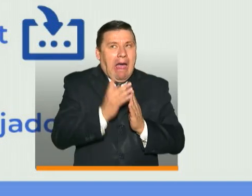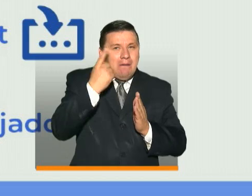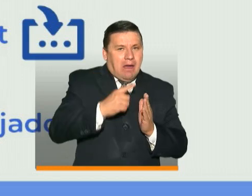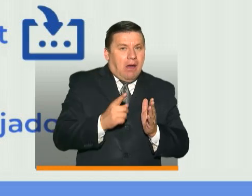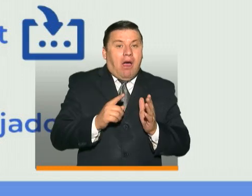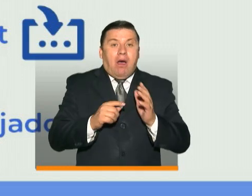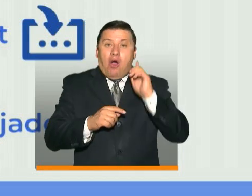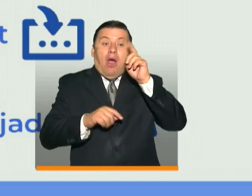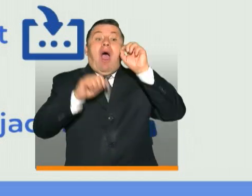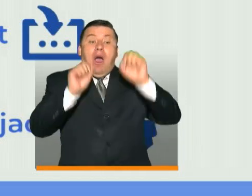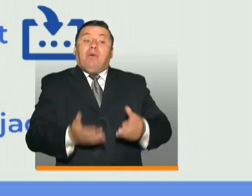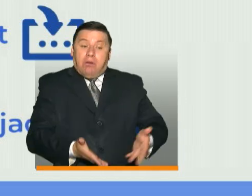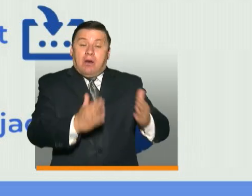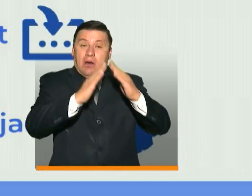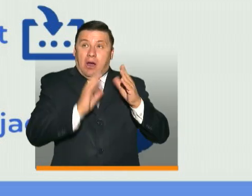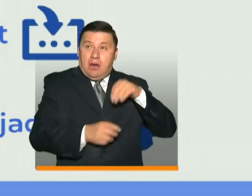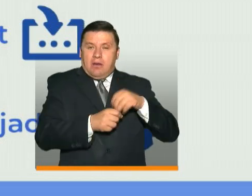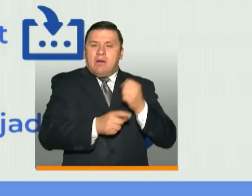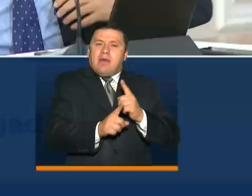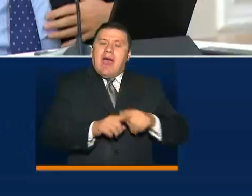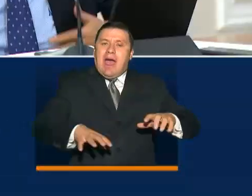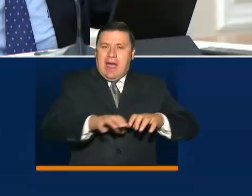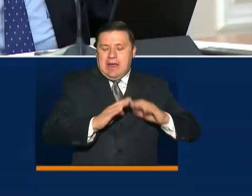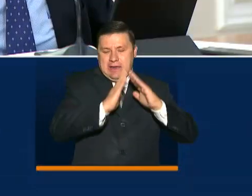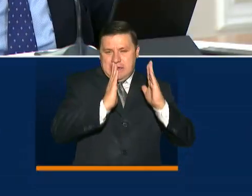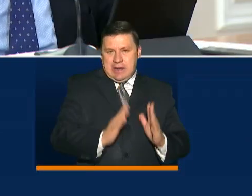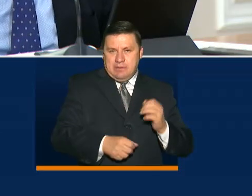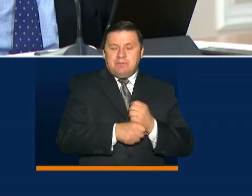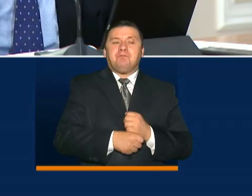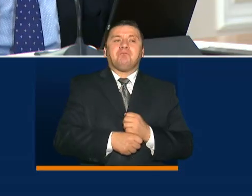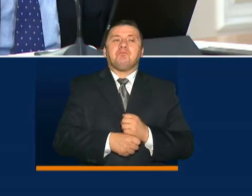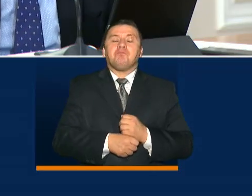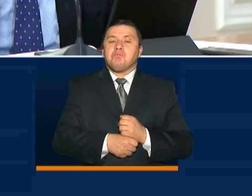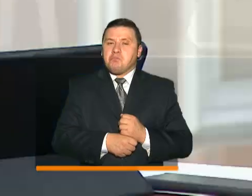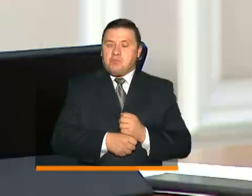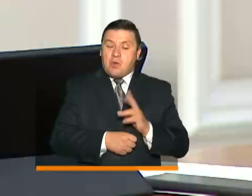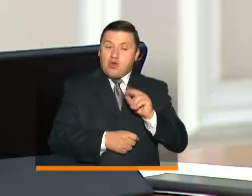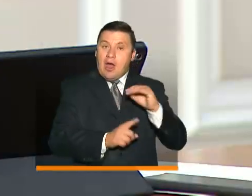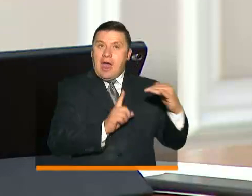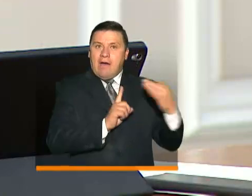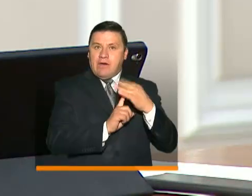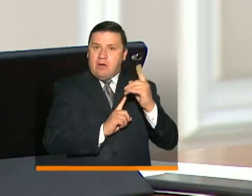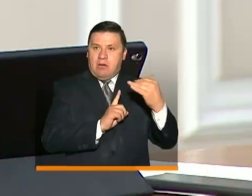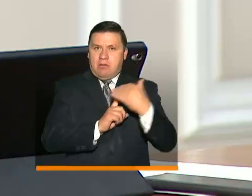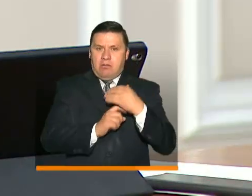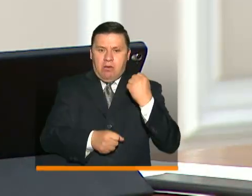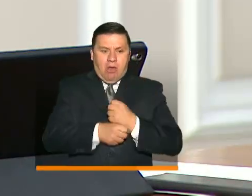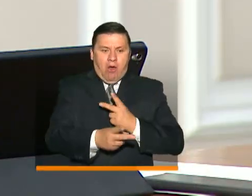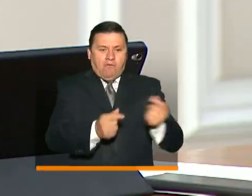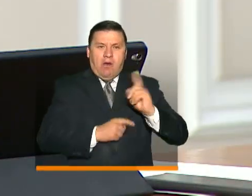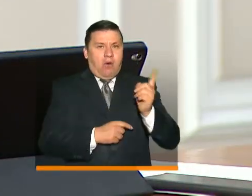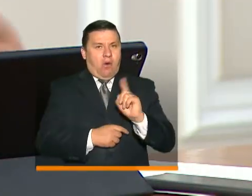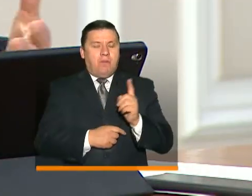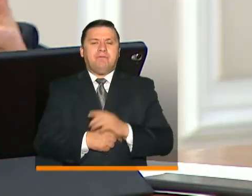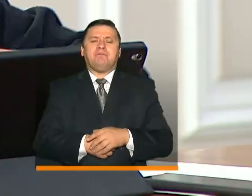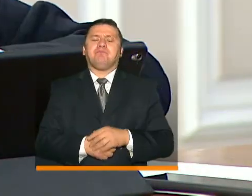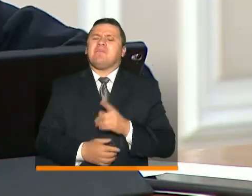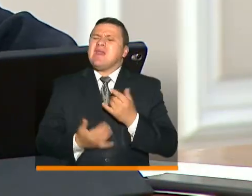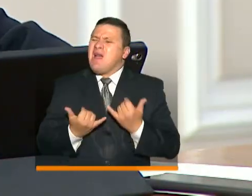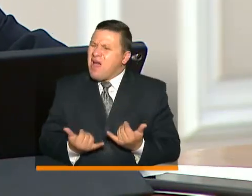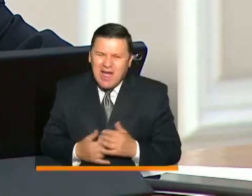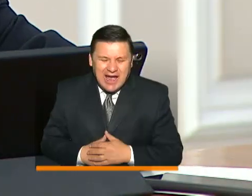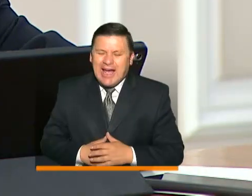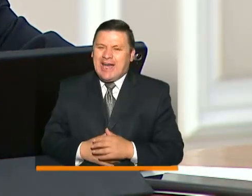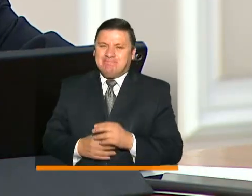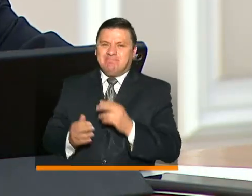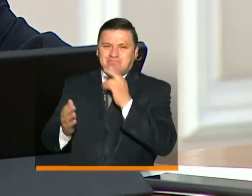pudiera realizar las diferentes actividades en la casa y de esa manera no perder los puestos de trabajo. ¿Qué hicimos con la